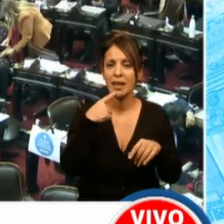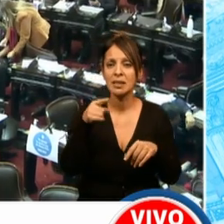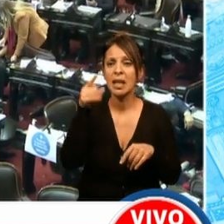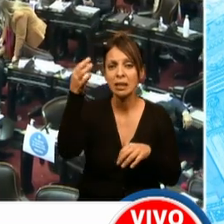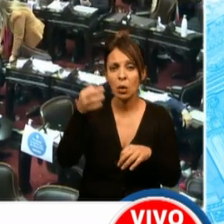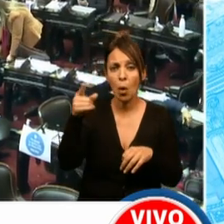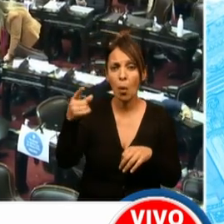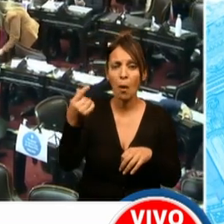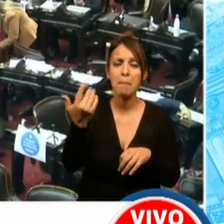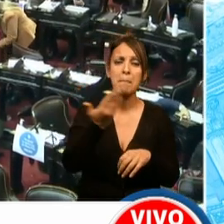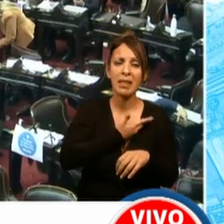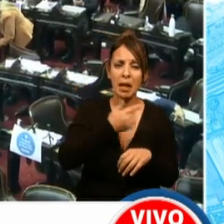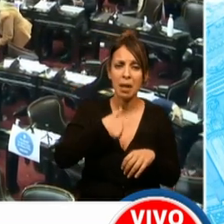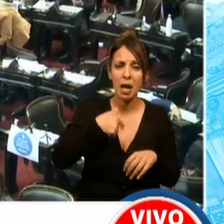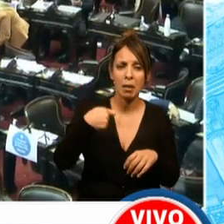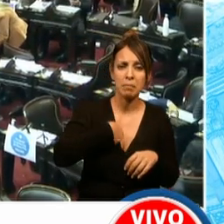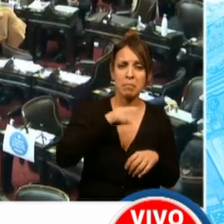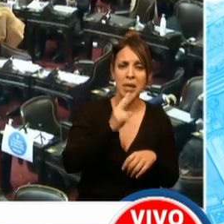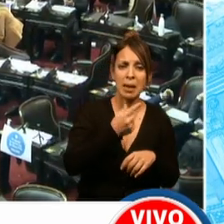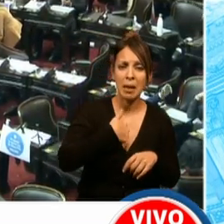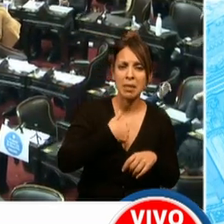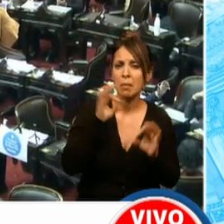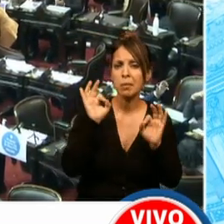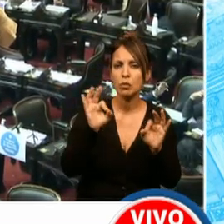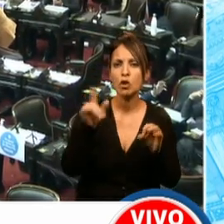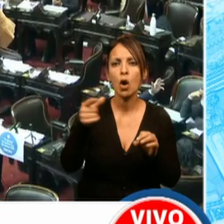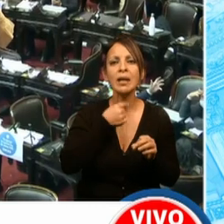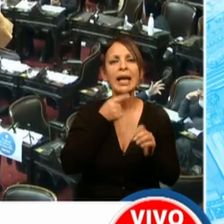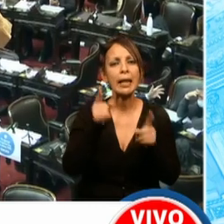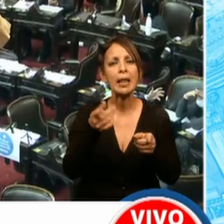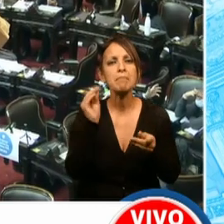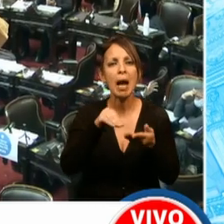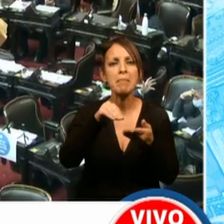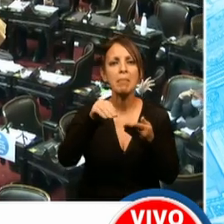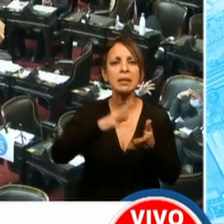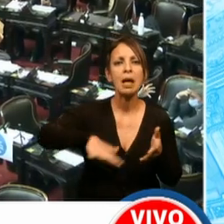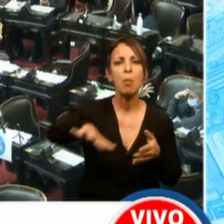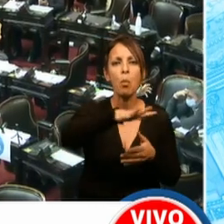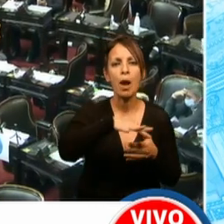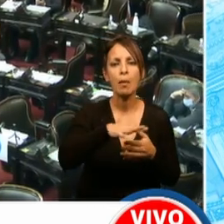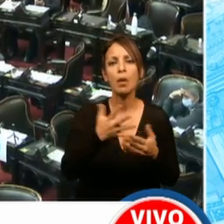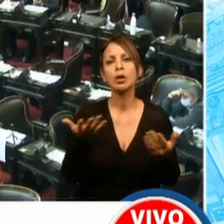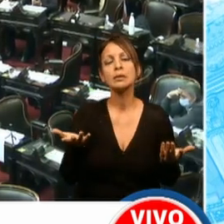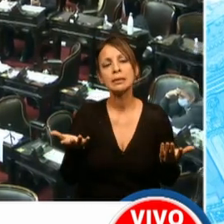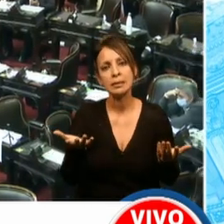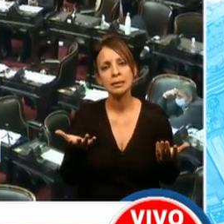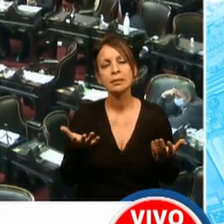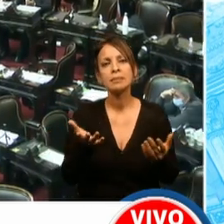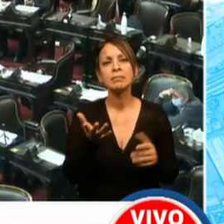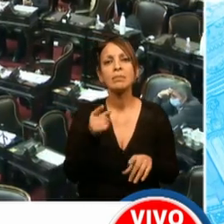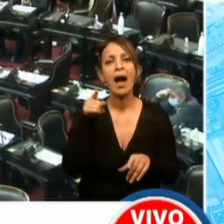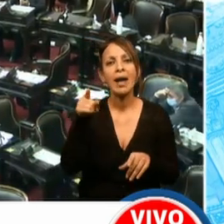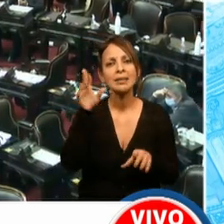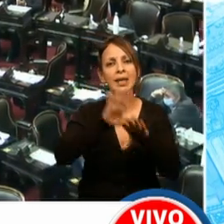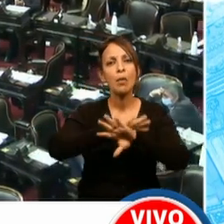bastaba pero no han querido ustedes escarmentar al pueblo buenos equipos allí se equivocó la